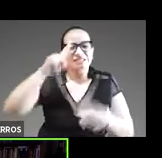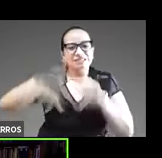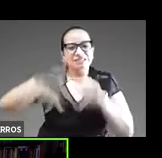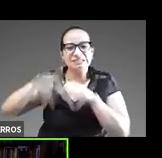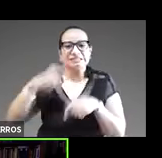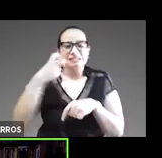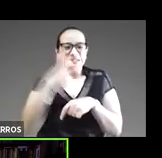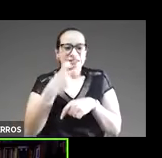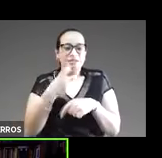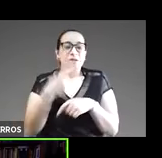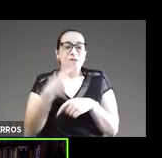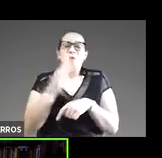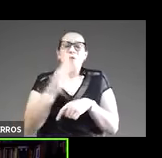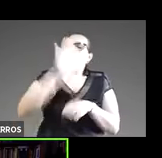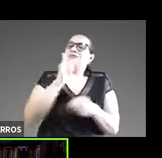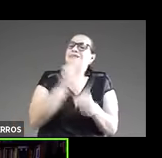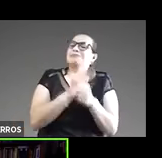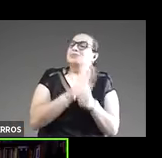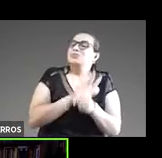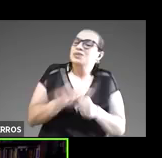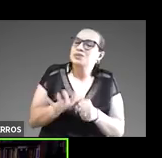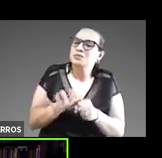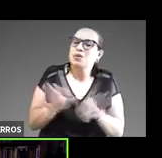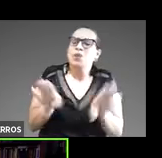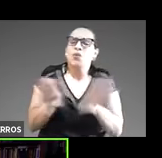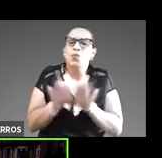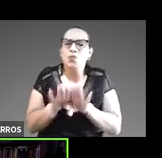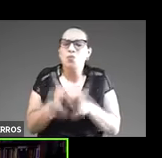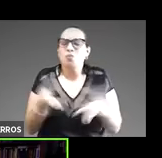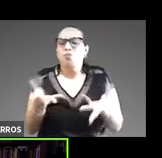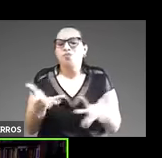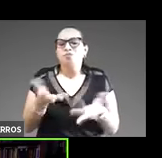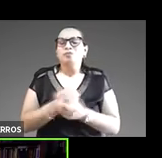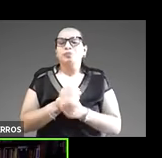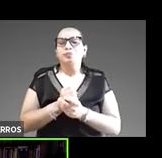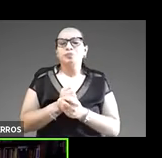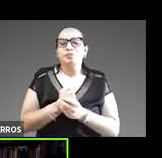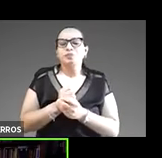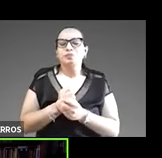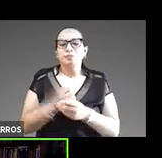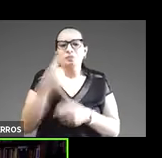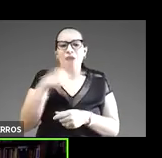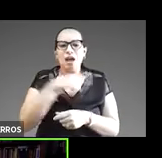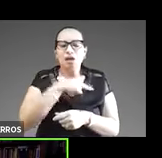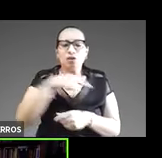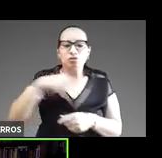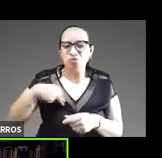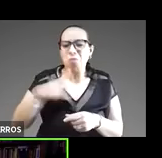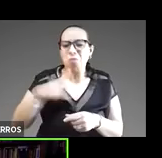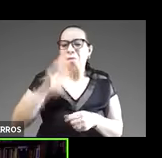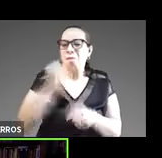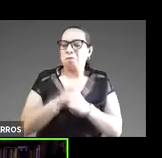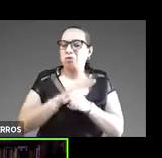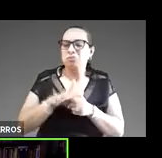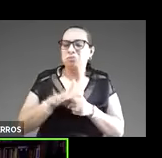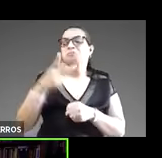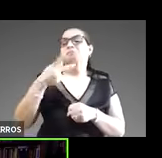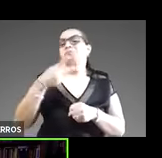no parece ser posible, digamos, en nuestra especie, pero sí